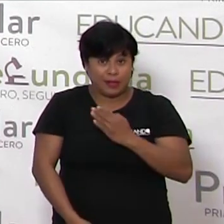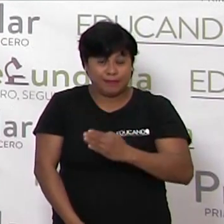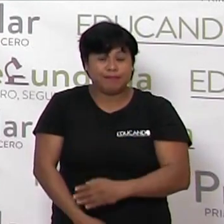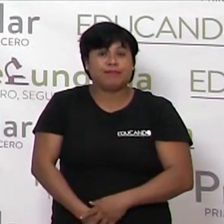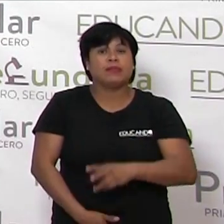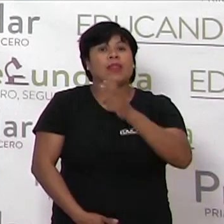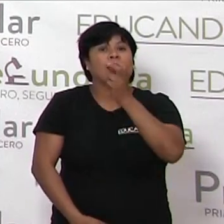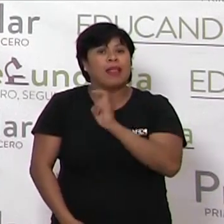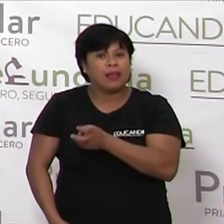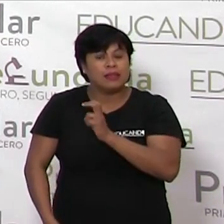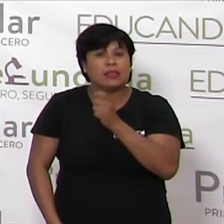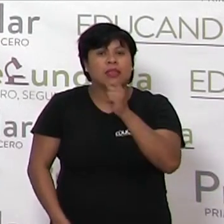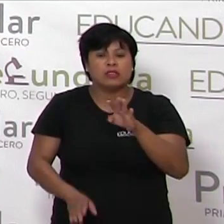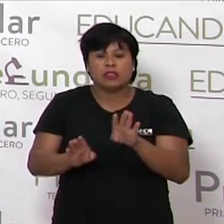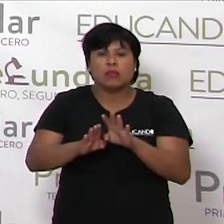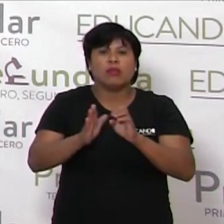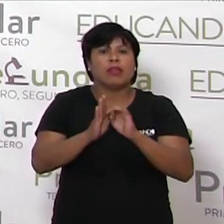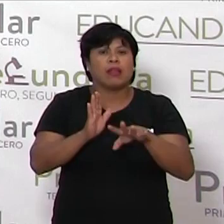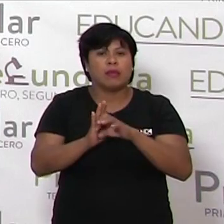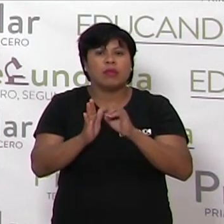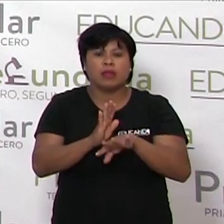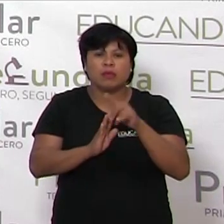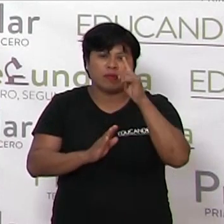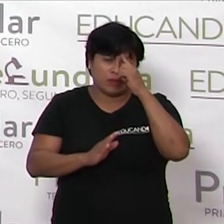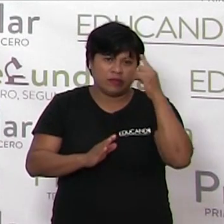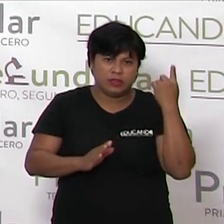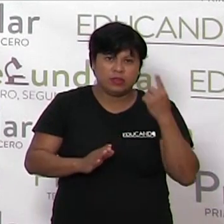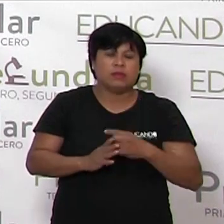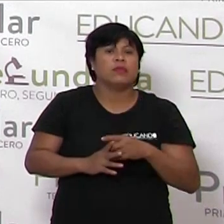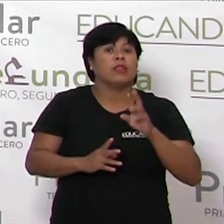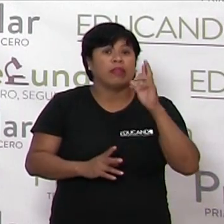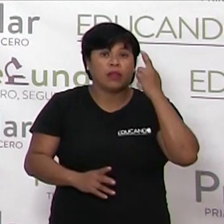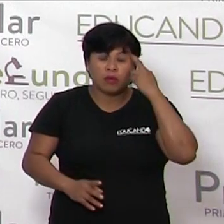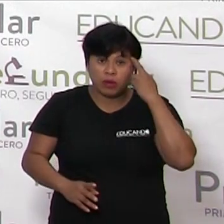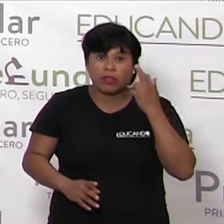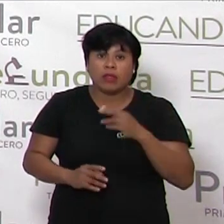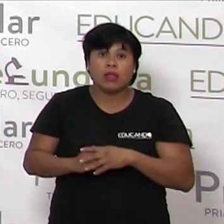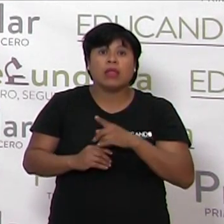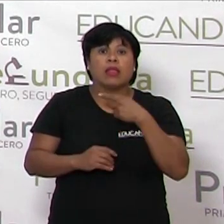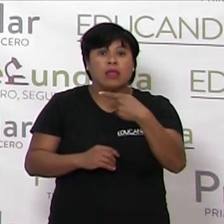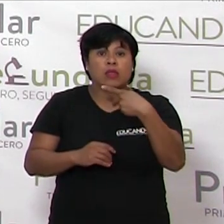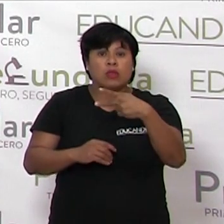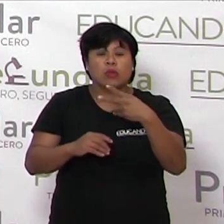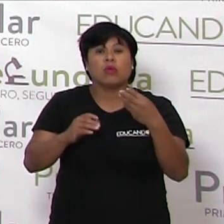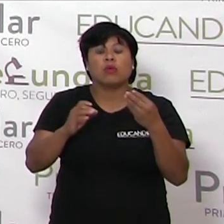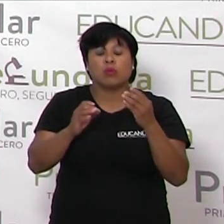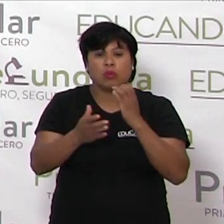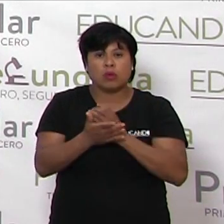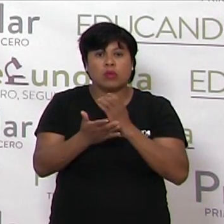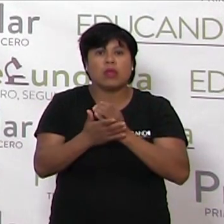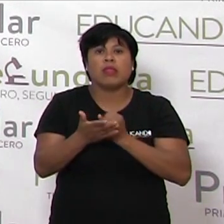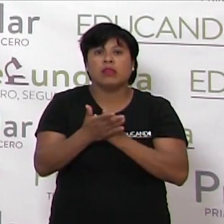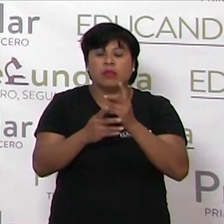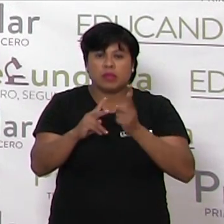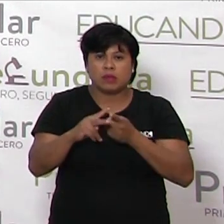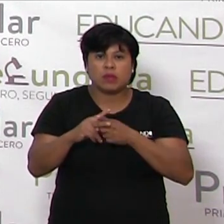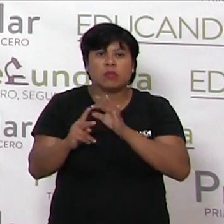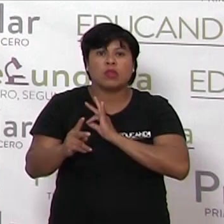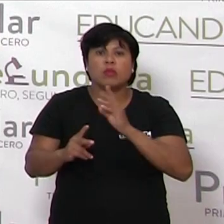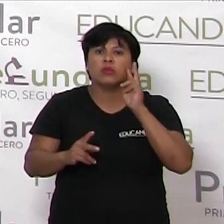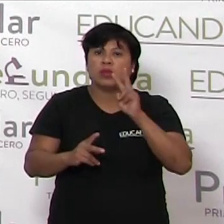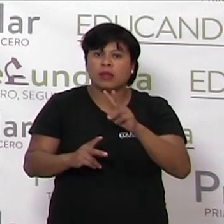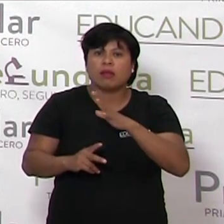proporcional. Bueno, esos son unos ejemplos sencillos, niñas y niñas. Te recuerdo que en las páginas de tu libro de